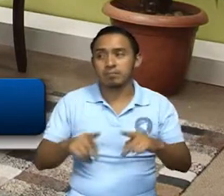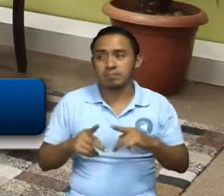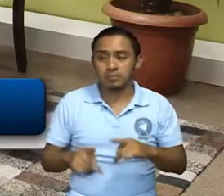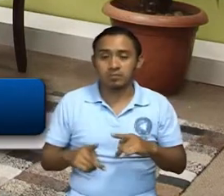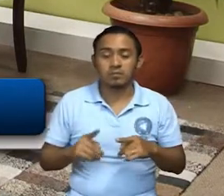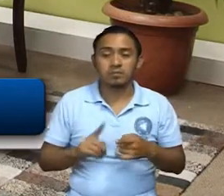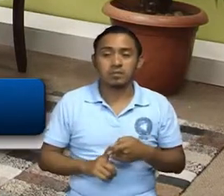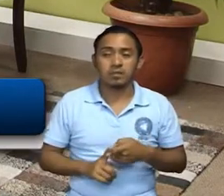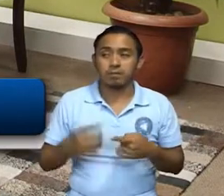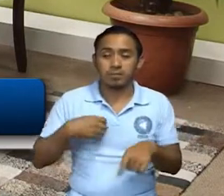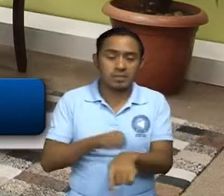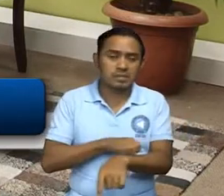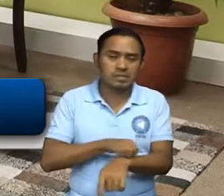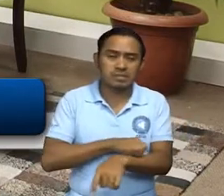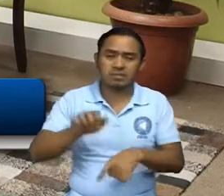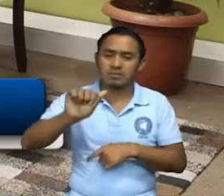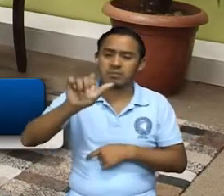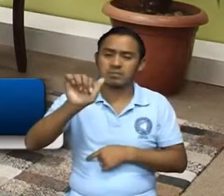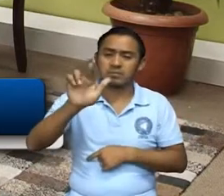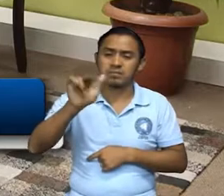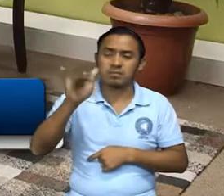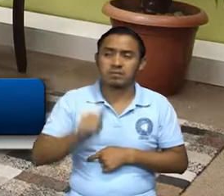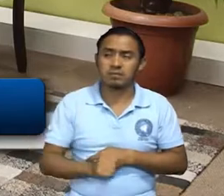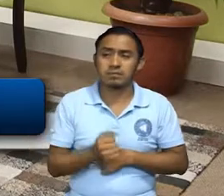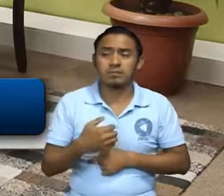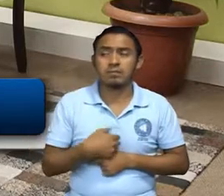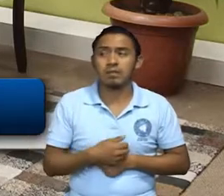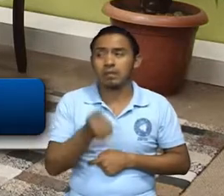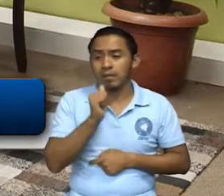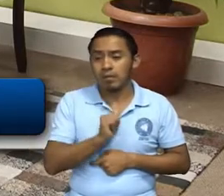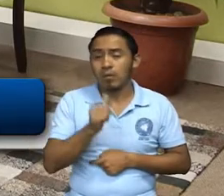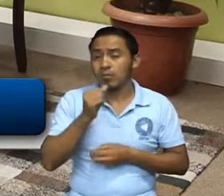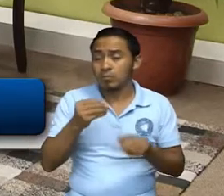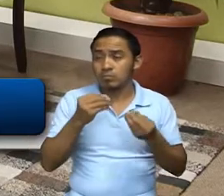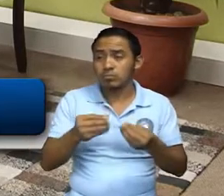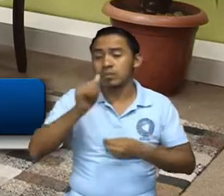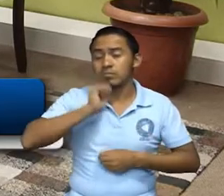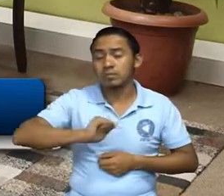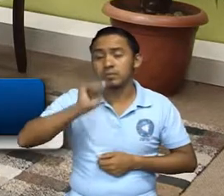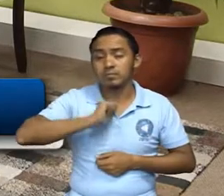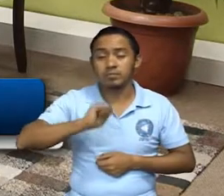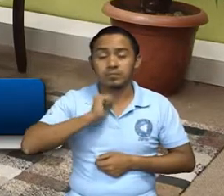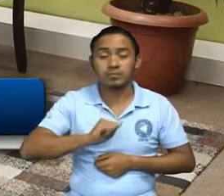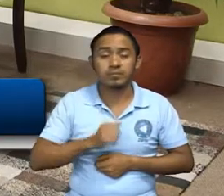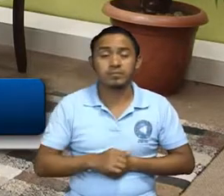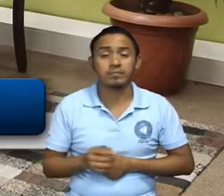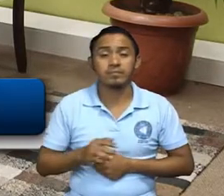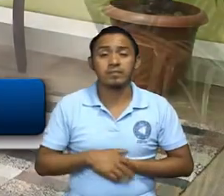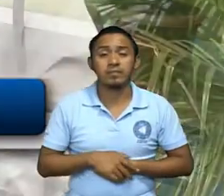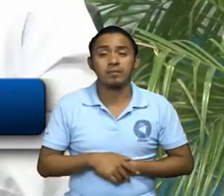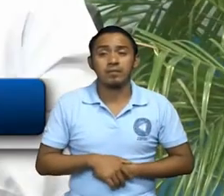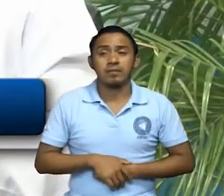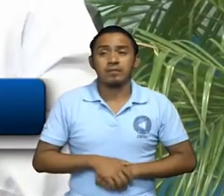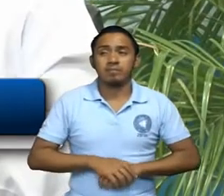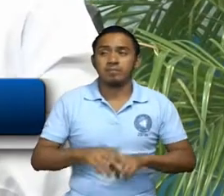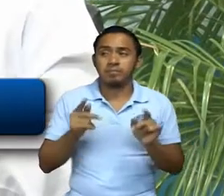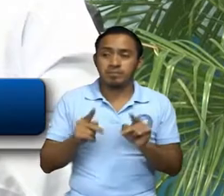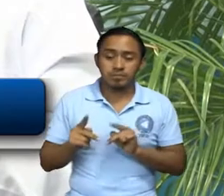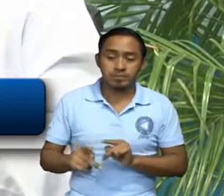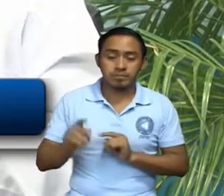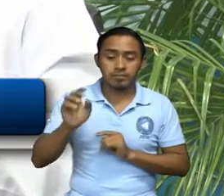bastante. La hidratación causa o evita que te cause lo que es la resequedad. Generalmente los pacientes con